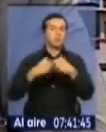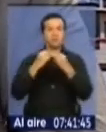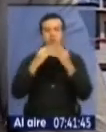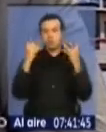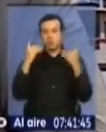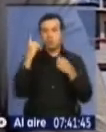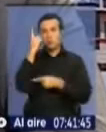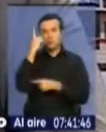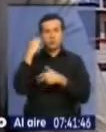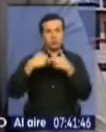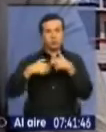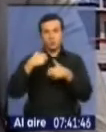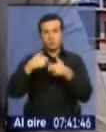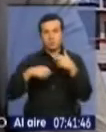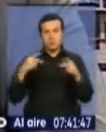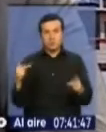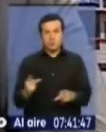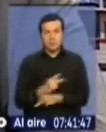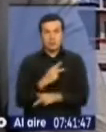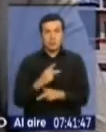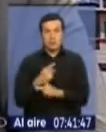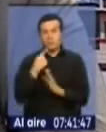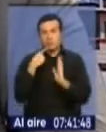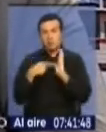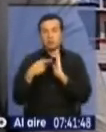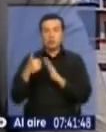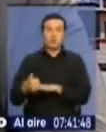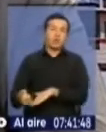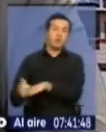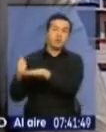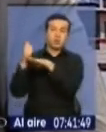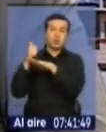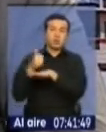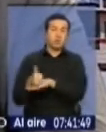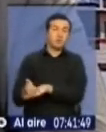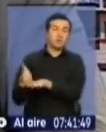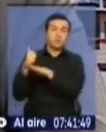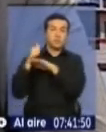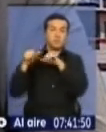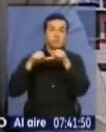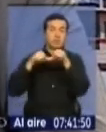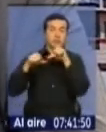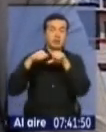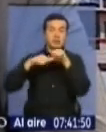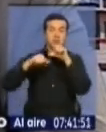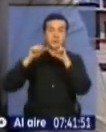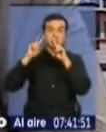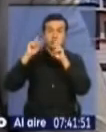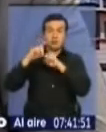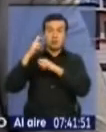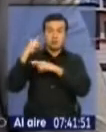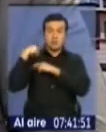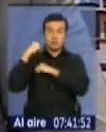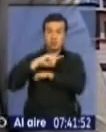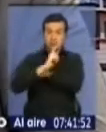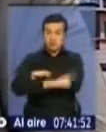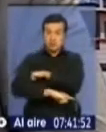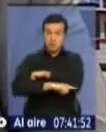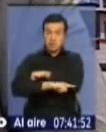tienes un problema gravísimo cuando la autoridad administrativa